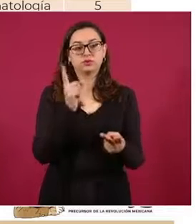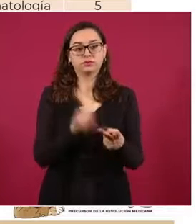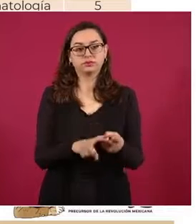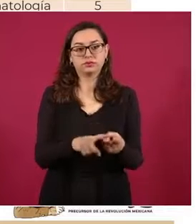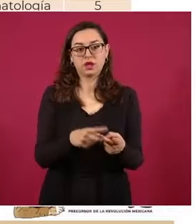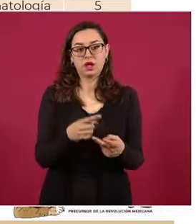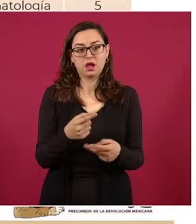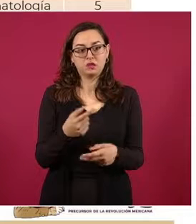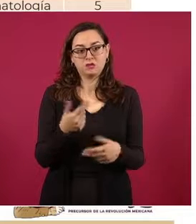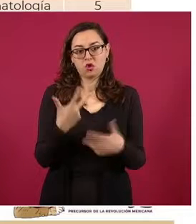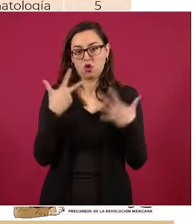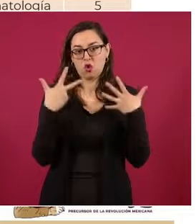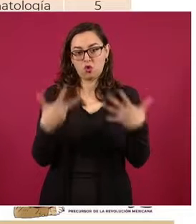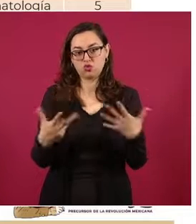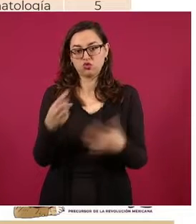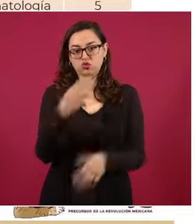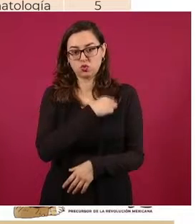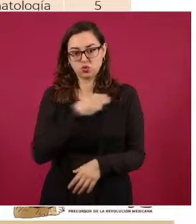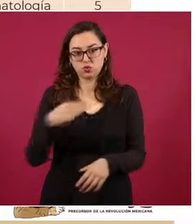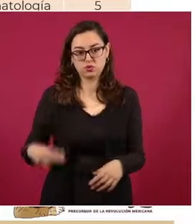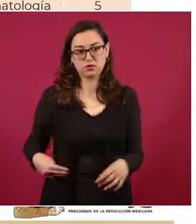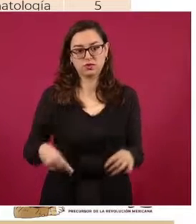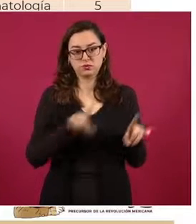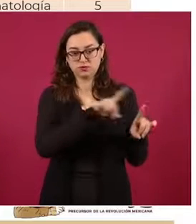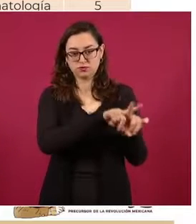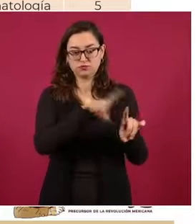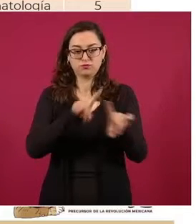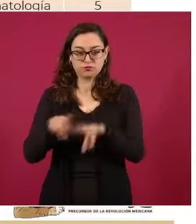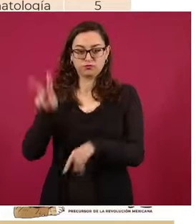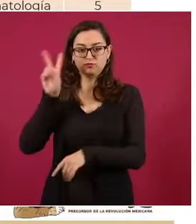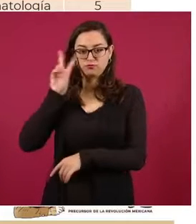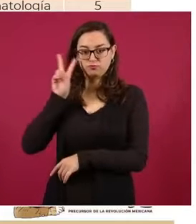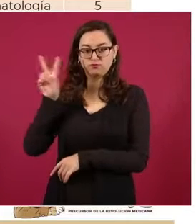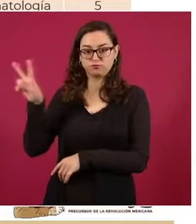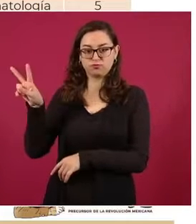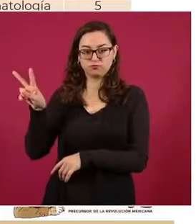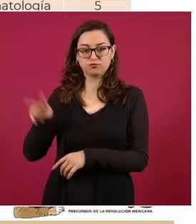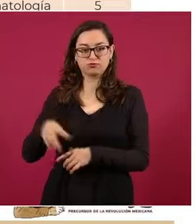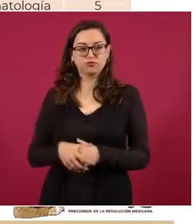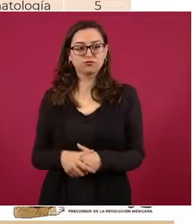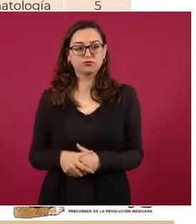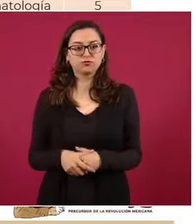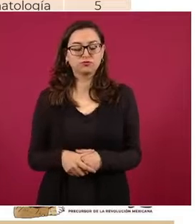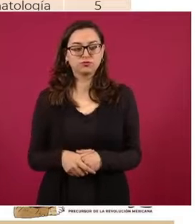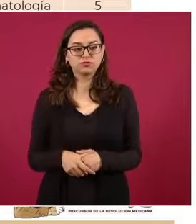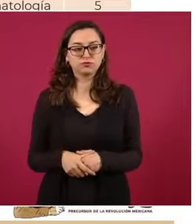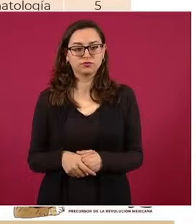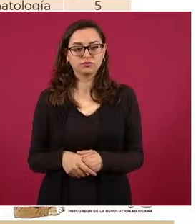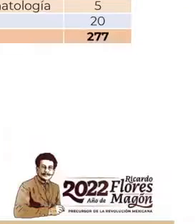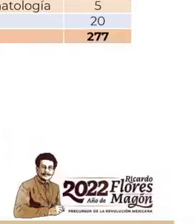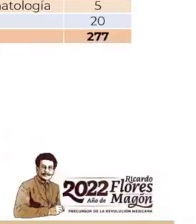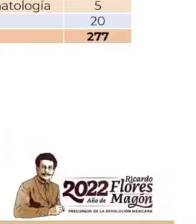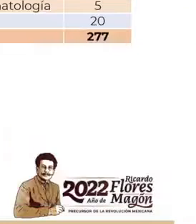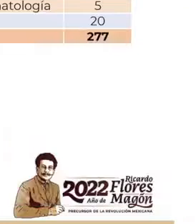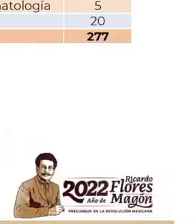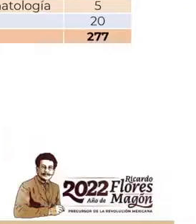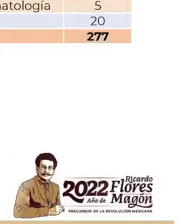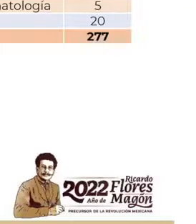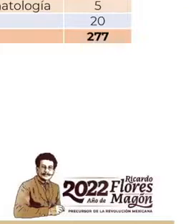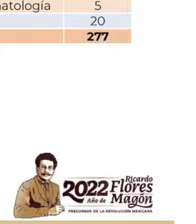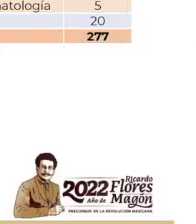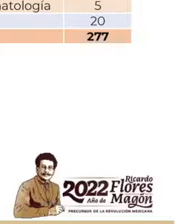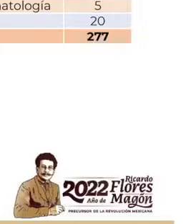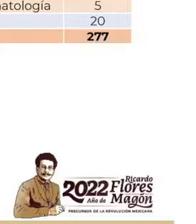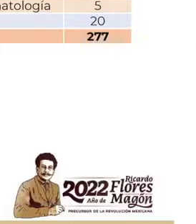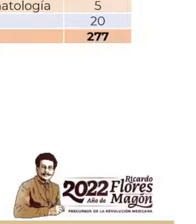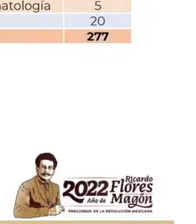Río, en Nayar, en el Hospital de Jesús María, que acabamos de visitar con el presidente López Obrador, en el municipio de